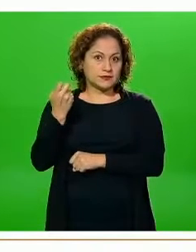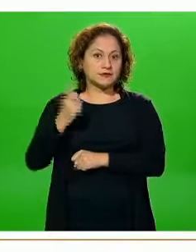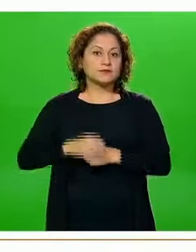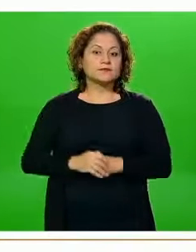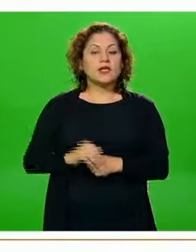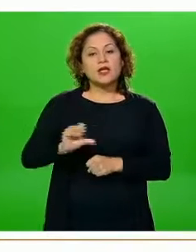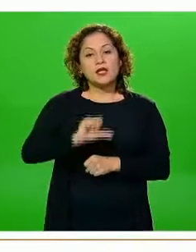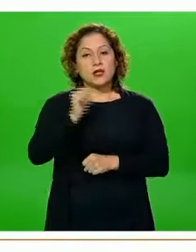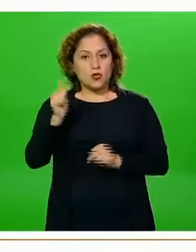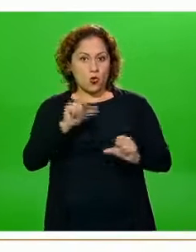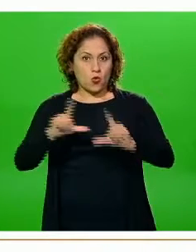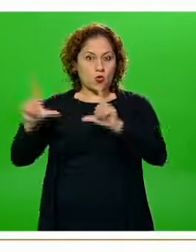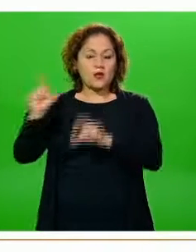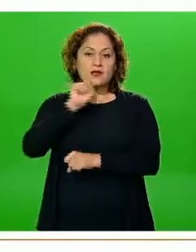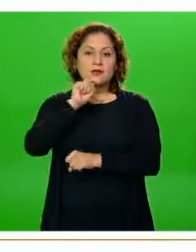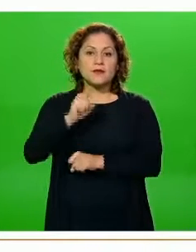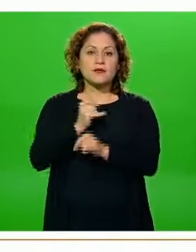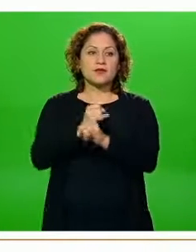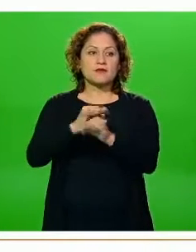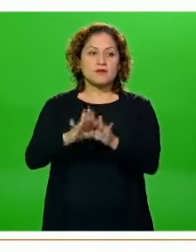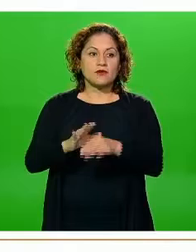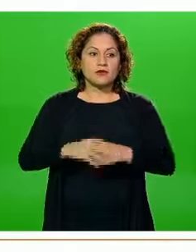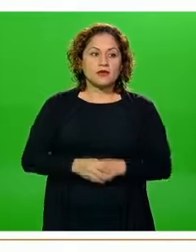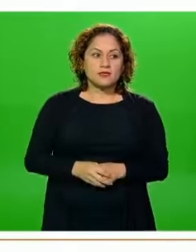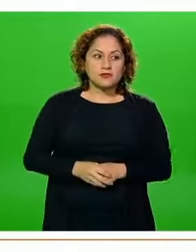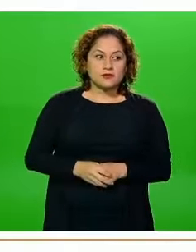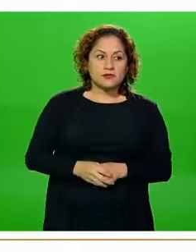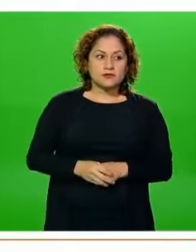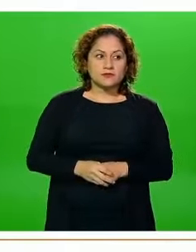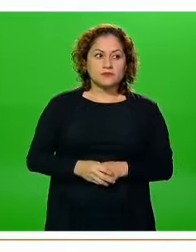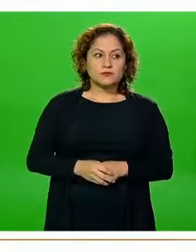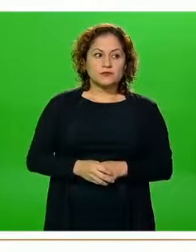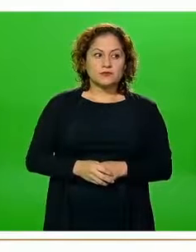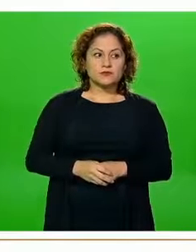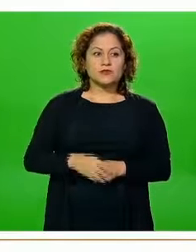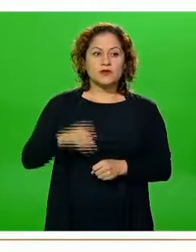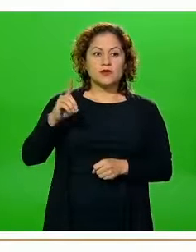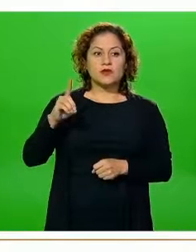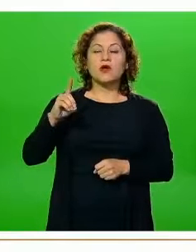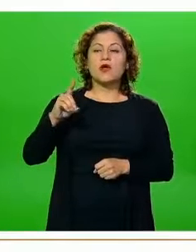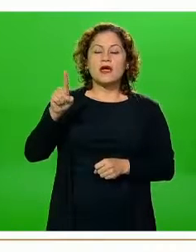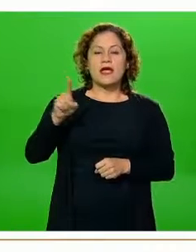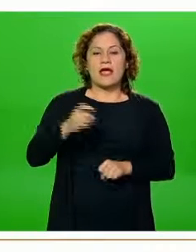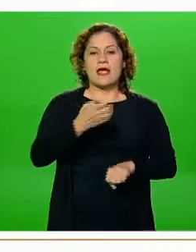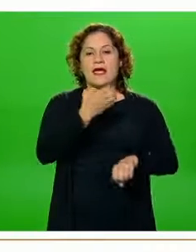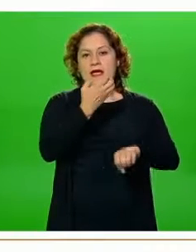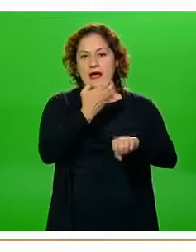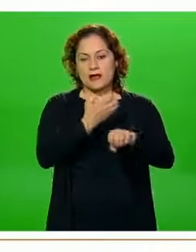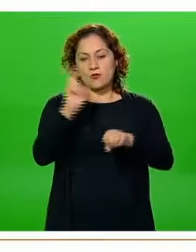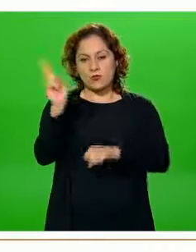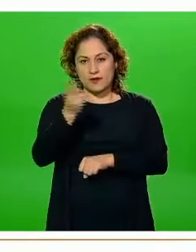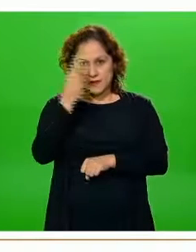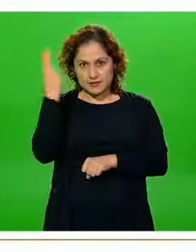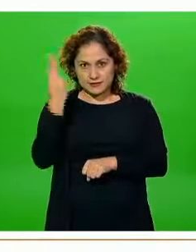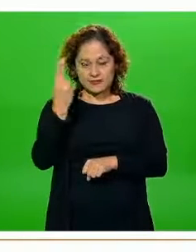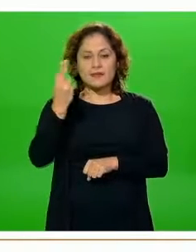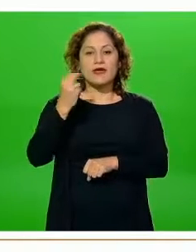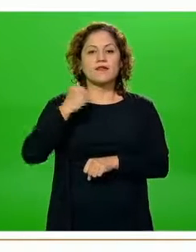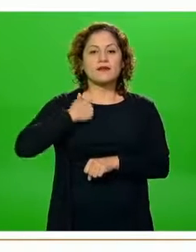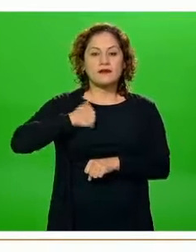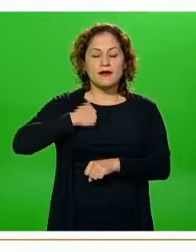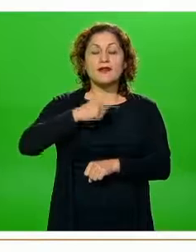siguiente utilizamos la fuente de Our World in Data, que es de Oxford. Y aquí lo importante es que ustedes vean